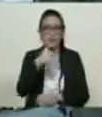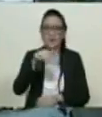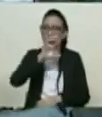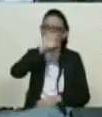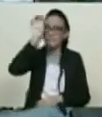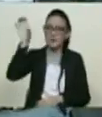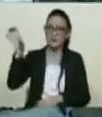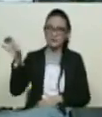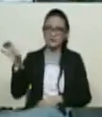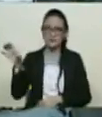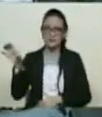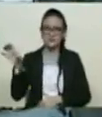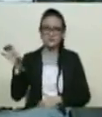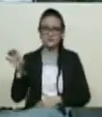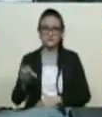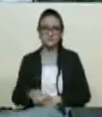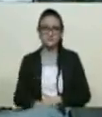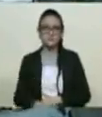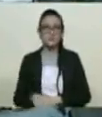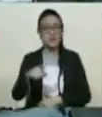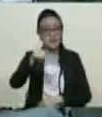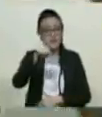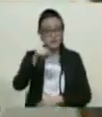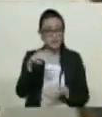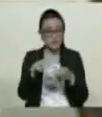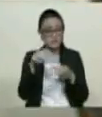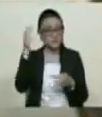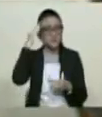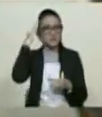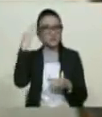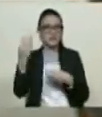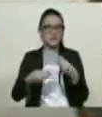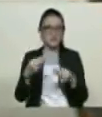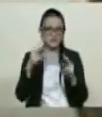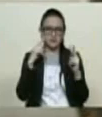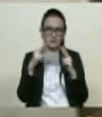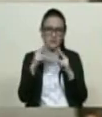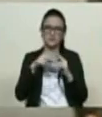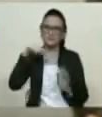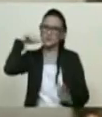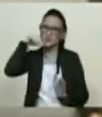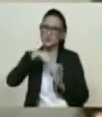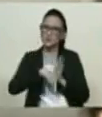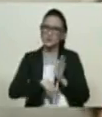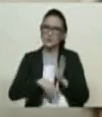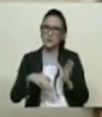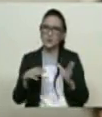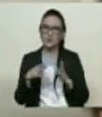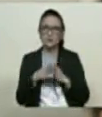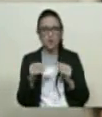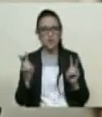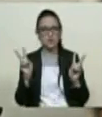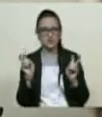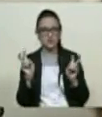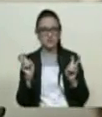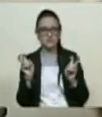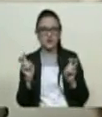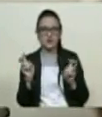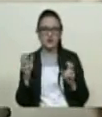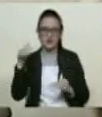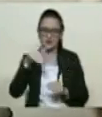países, es decir, saben lo que se está haciendo, conocen a profundidad la materia que vienen